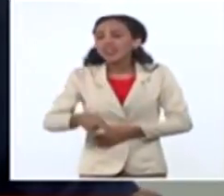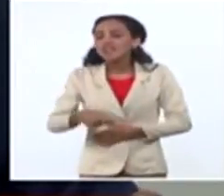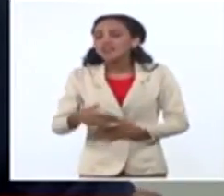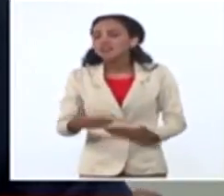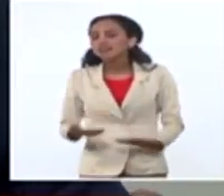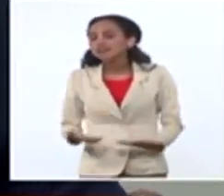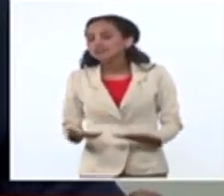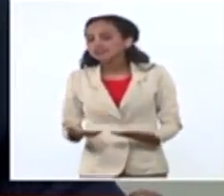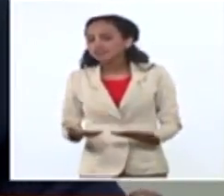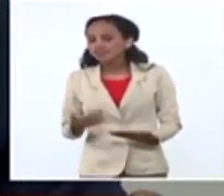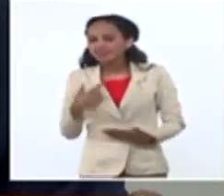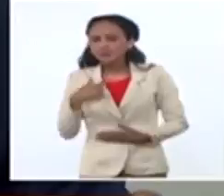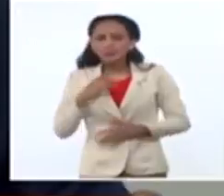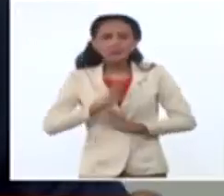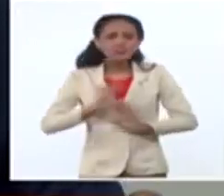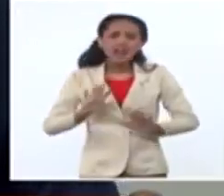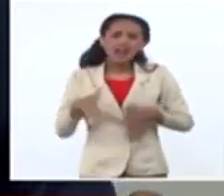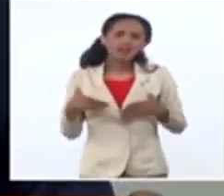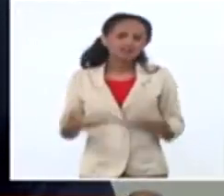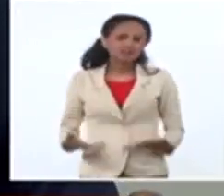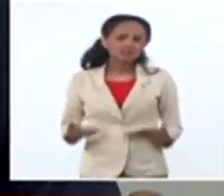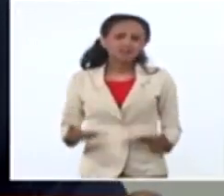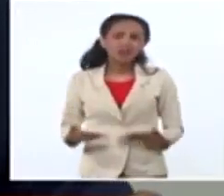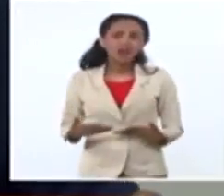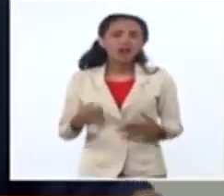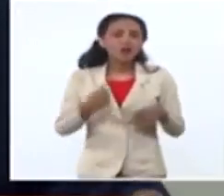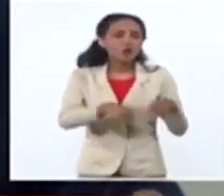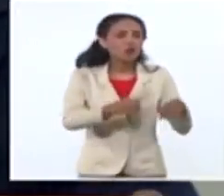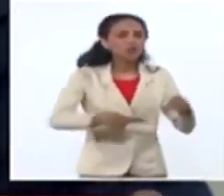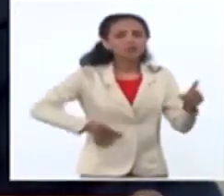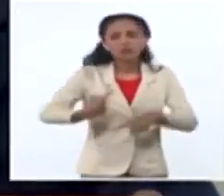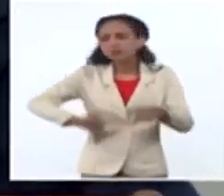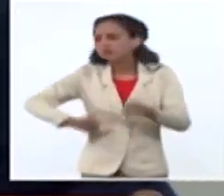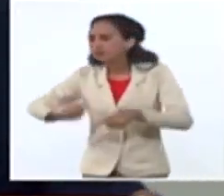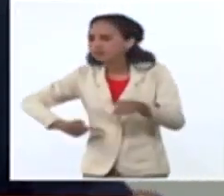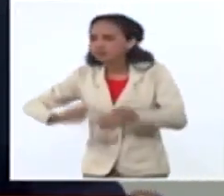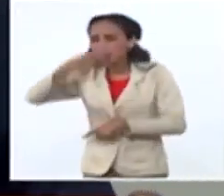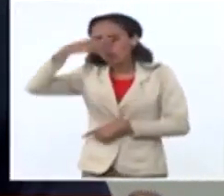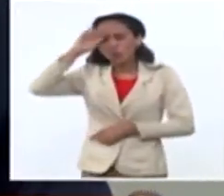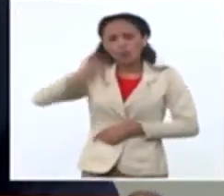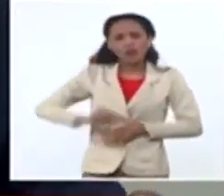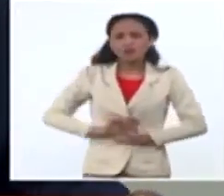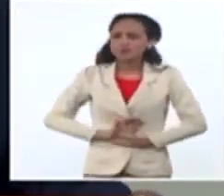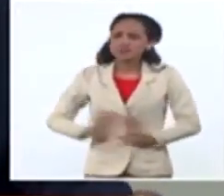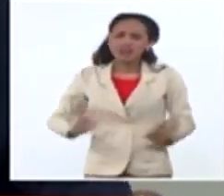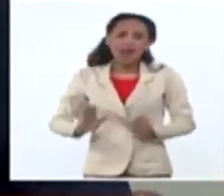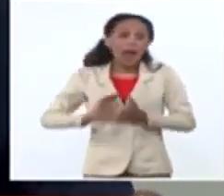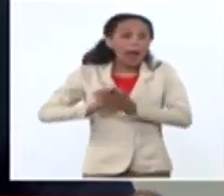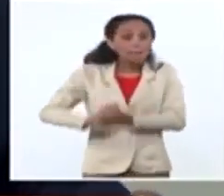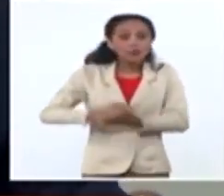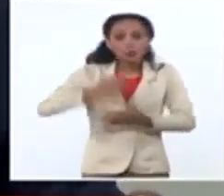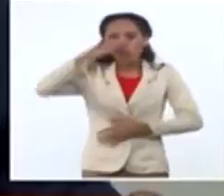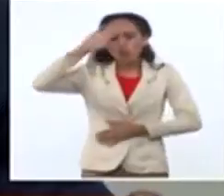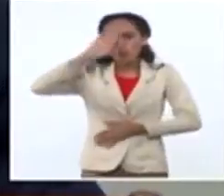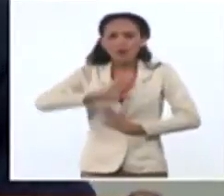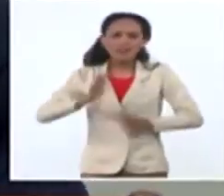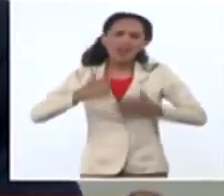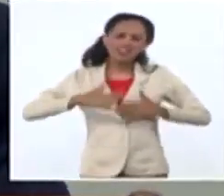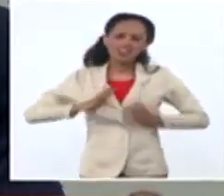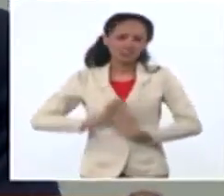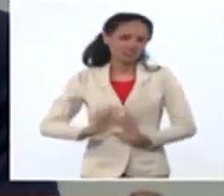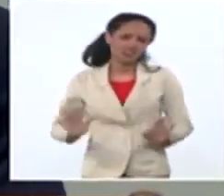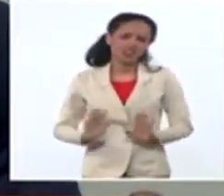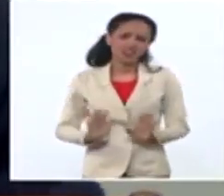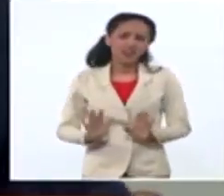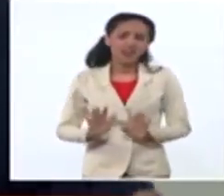amenaza y el hostigamiento contra los cubanos y amigos de Cuba en territorio de los